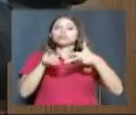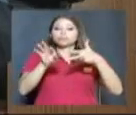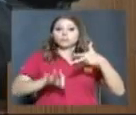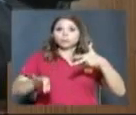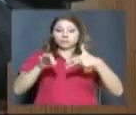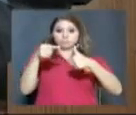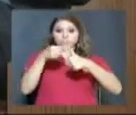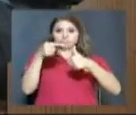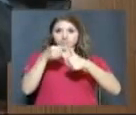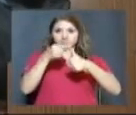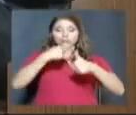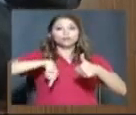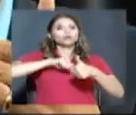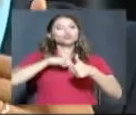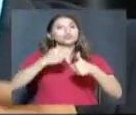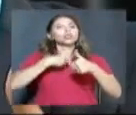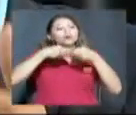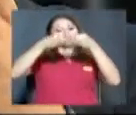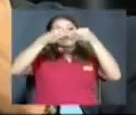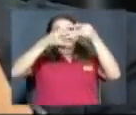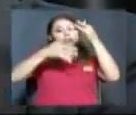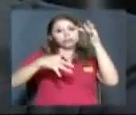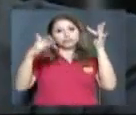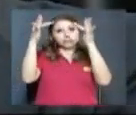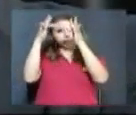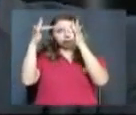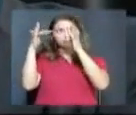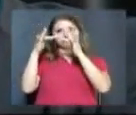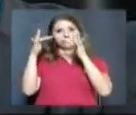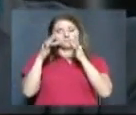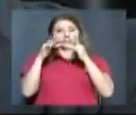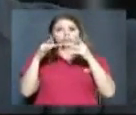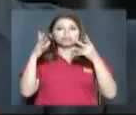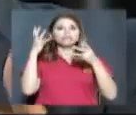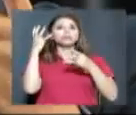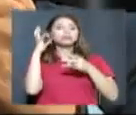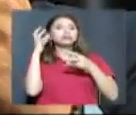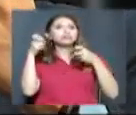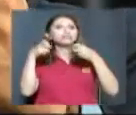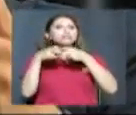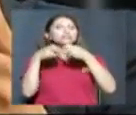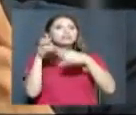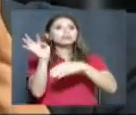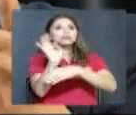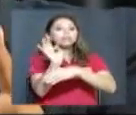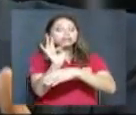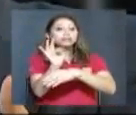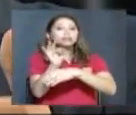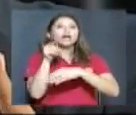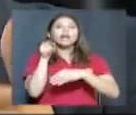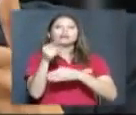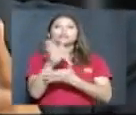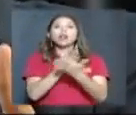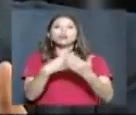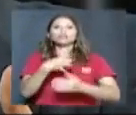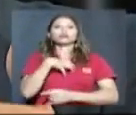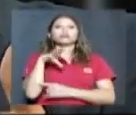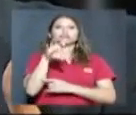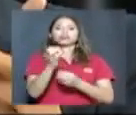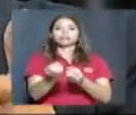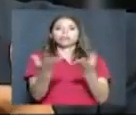tenemos un espectro radioeléctrico que es un bienestar público y así también para que la ciudadanía lo